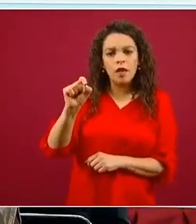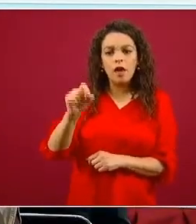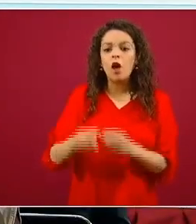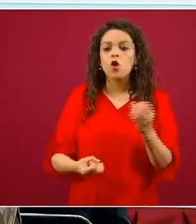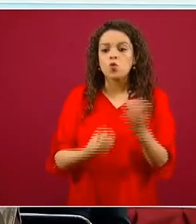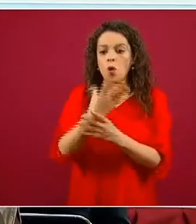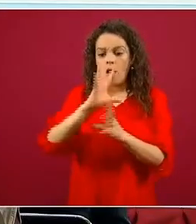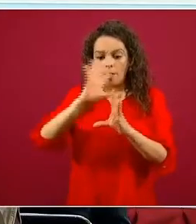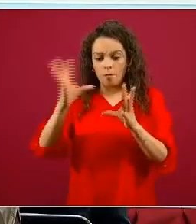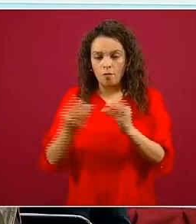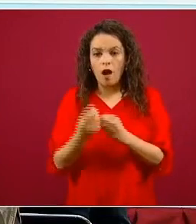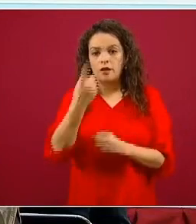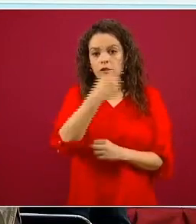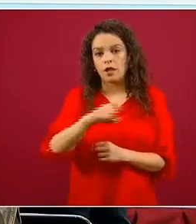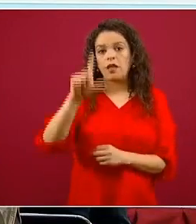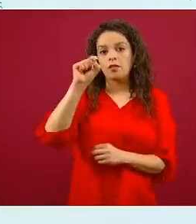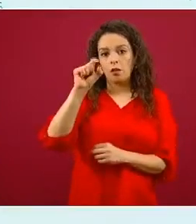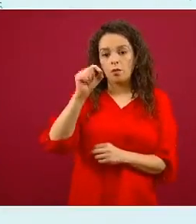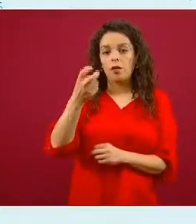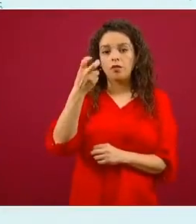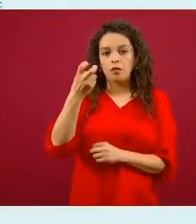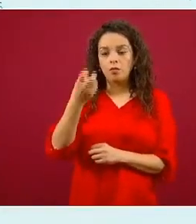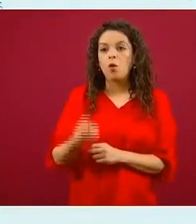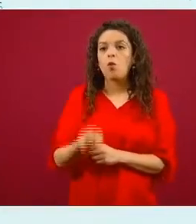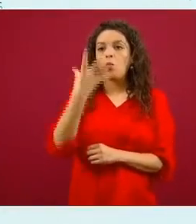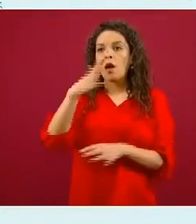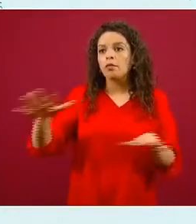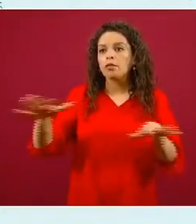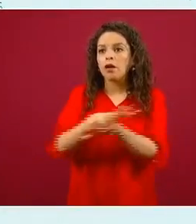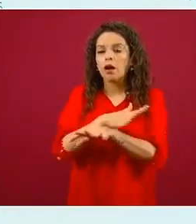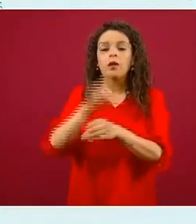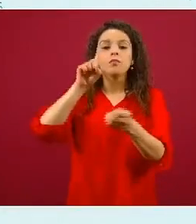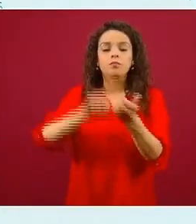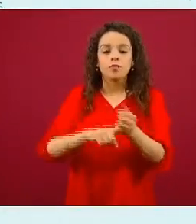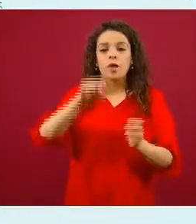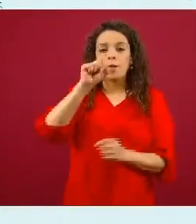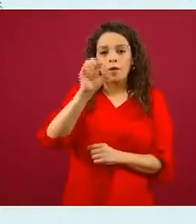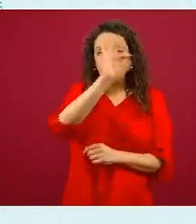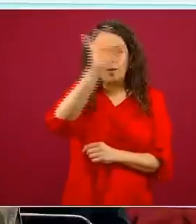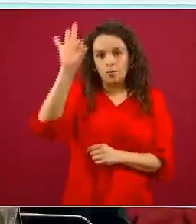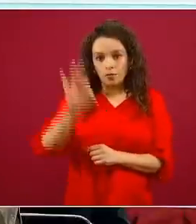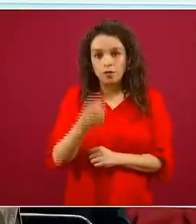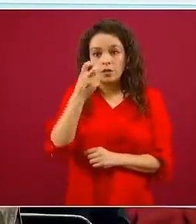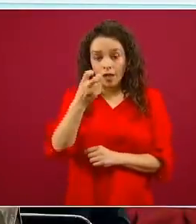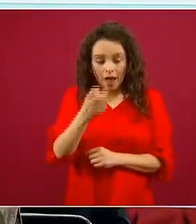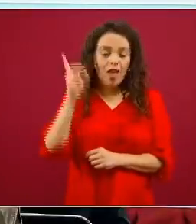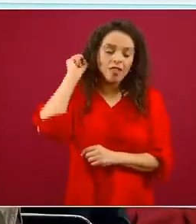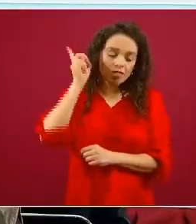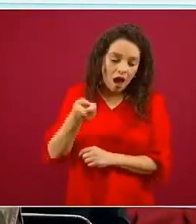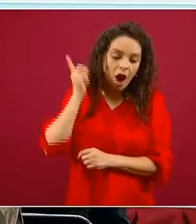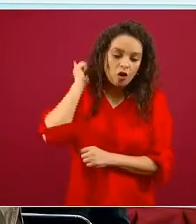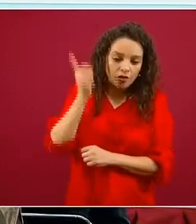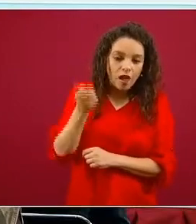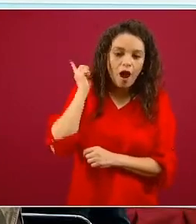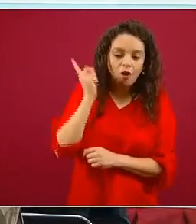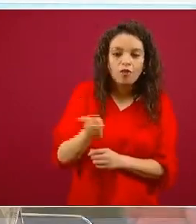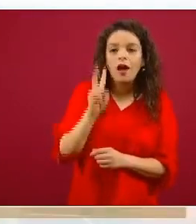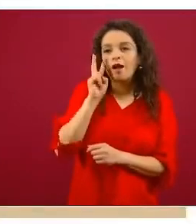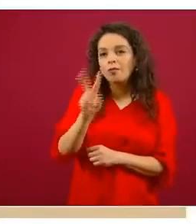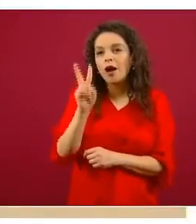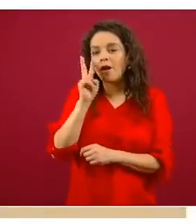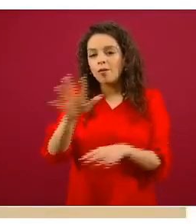es 120, por lo tanto el cambio fue de 20%. Y así lo podemos estar aplicando día con día, y es lo que vemos